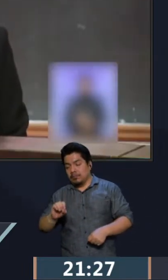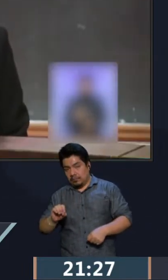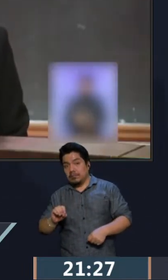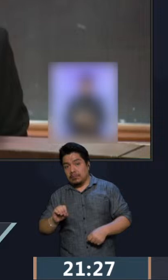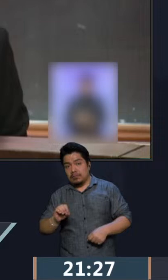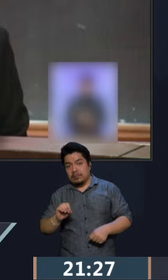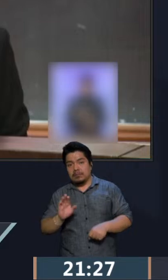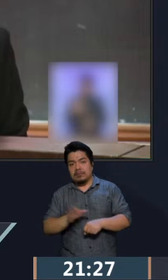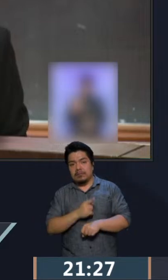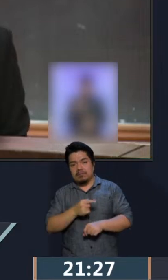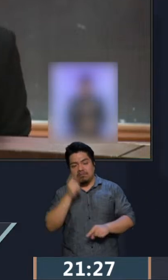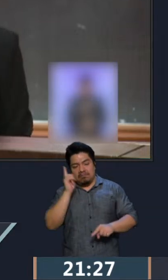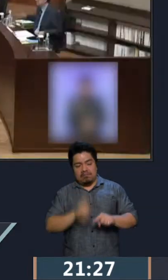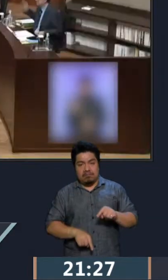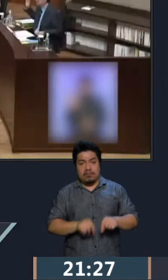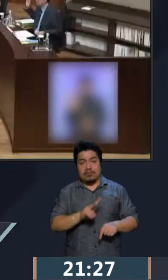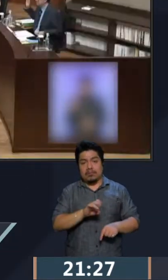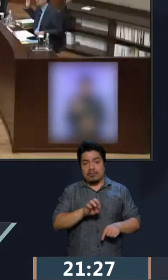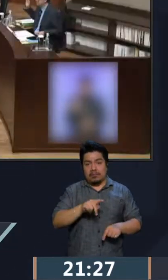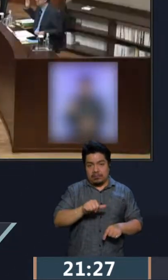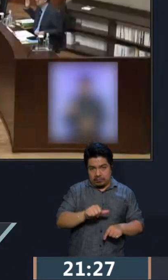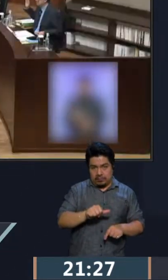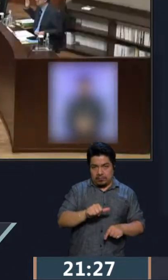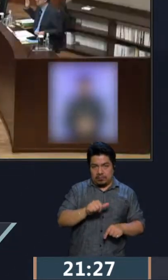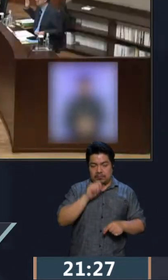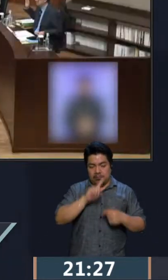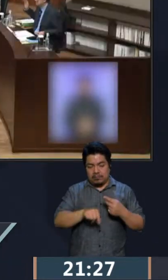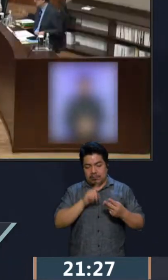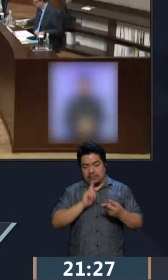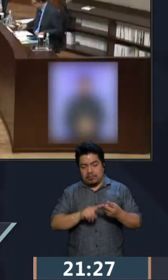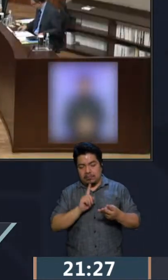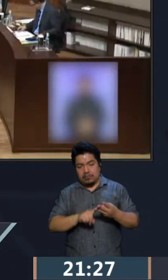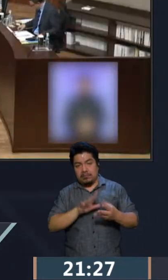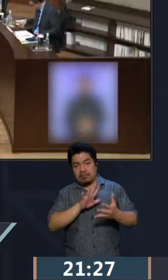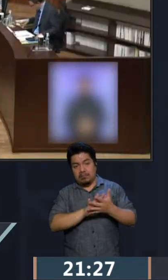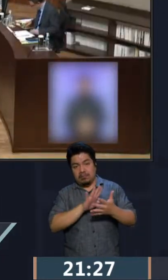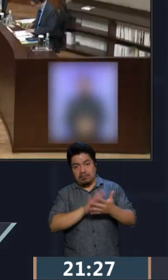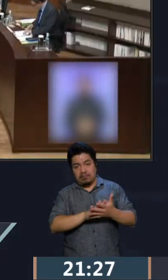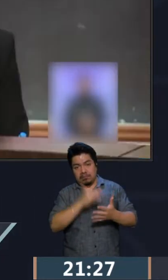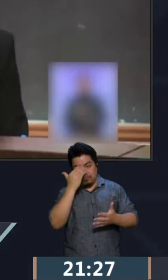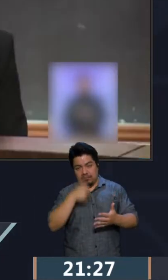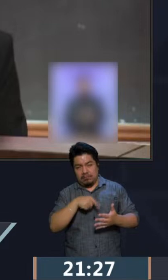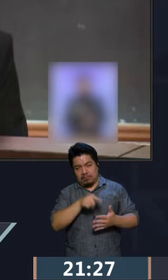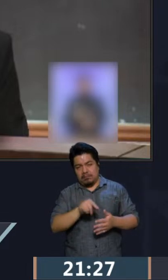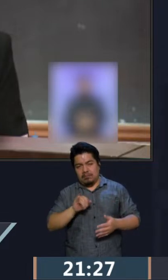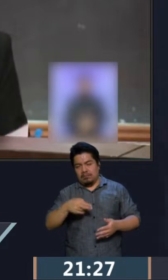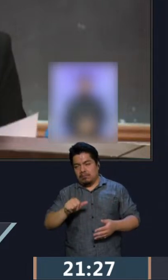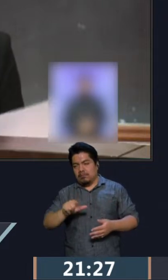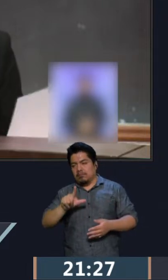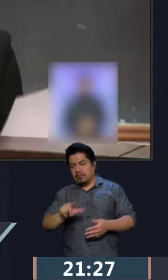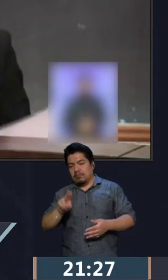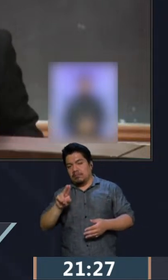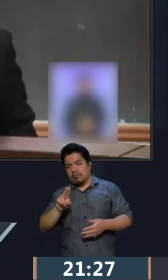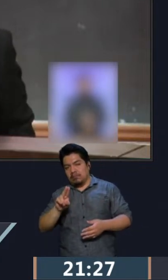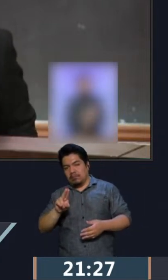utilizado para defenestrar a Dilma Rousseff y después para encarcelar a